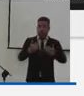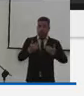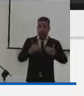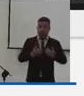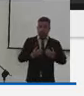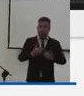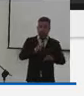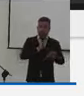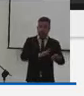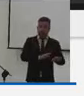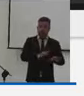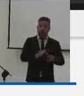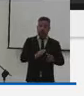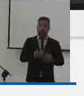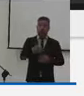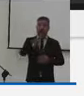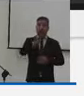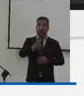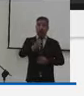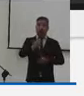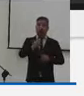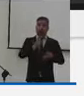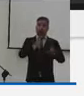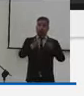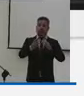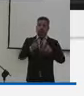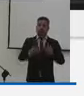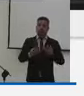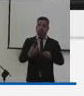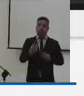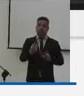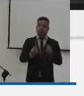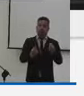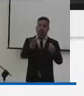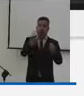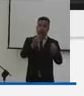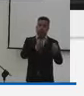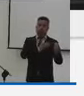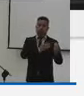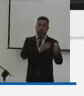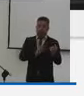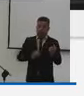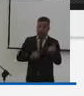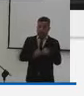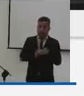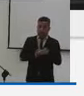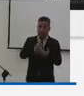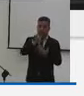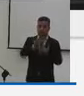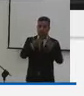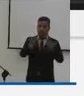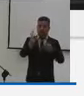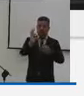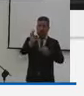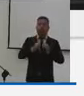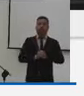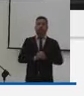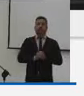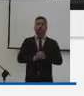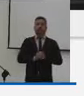nombre de los 19 senadores del Centro Democrático le manifiesto todo nuestro respaldo al proyecto.